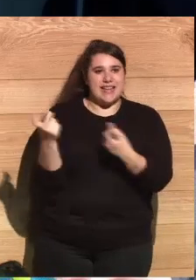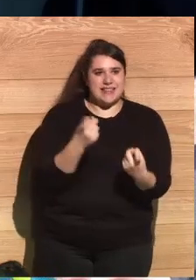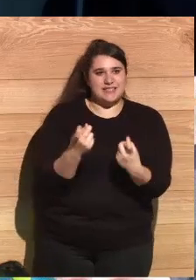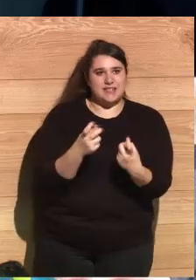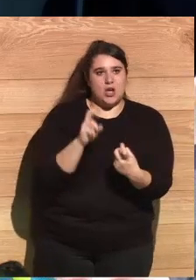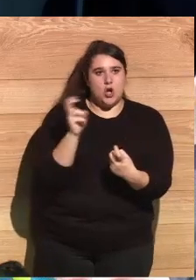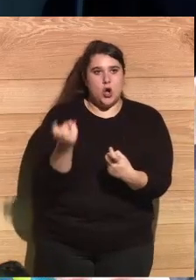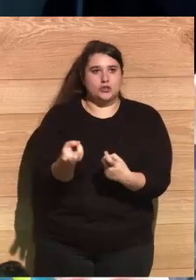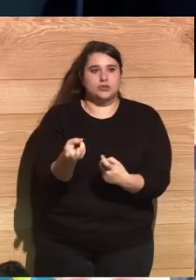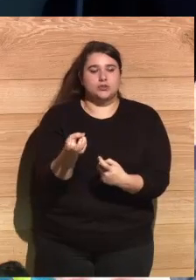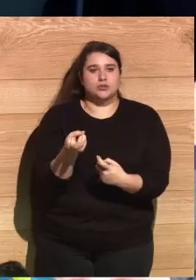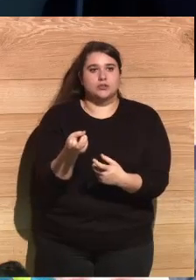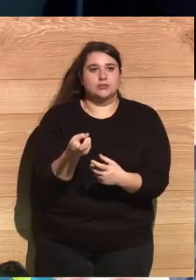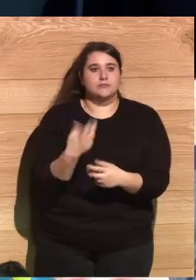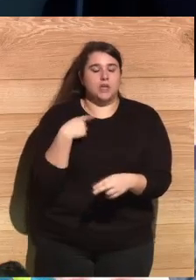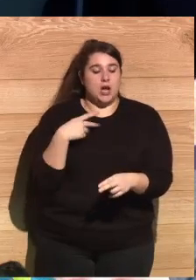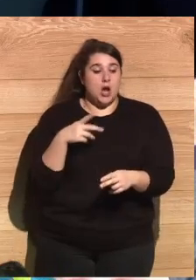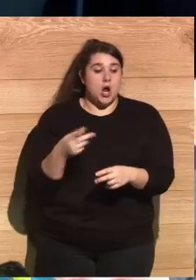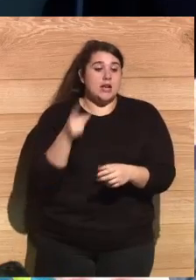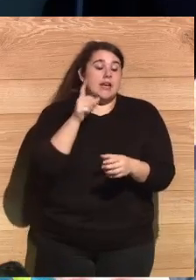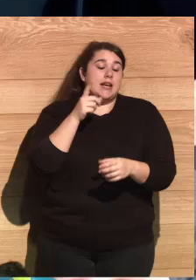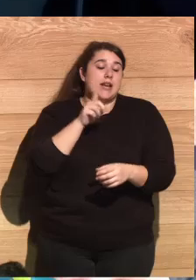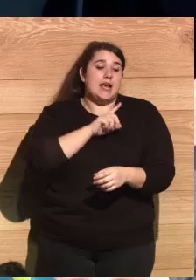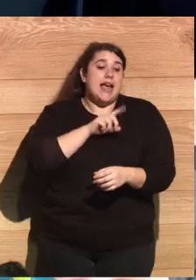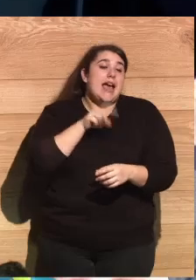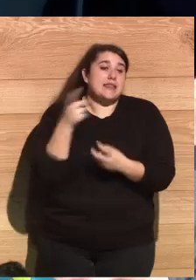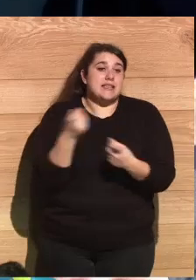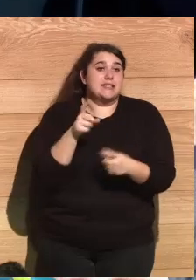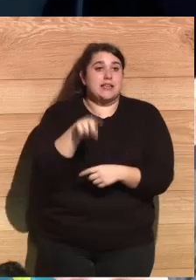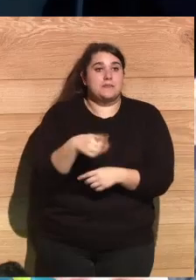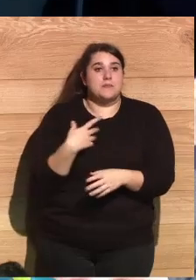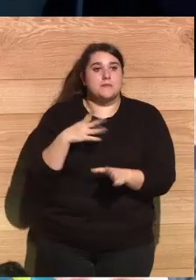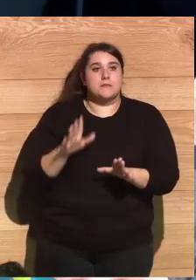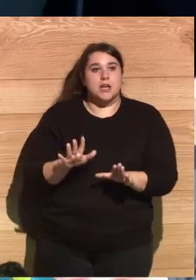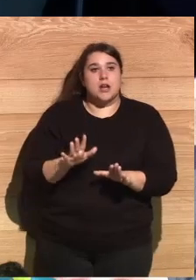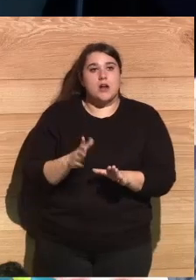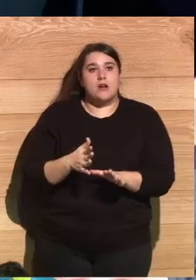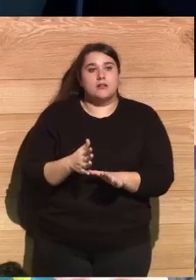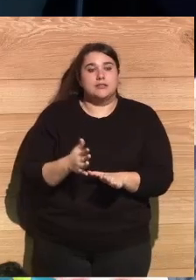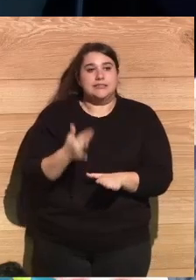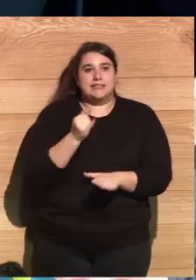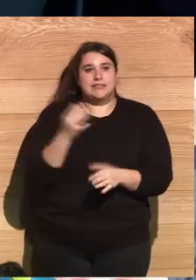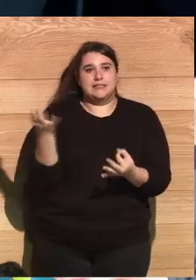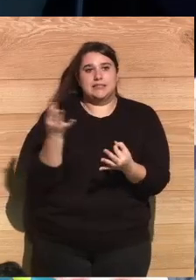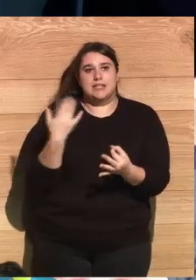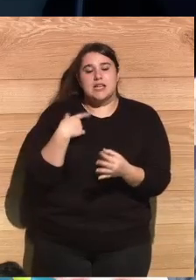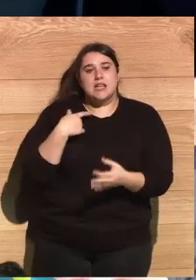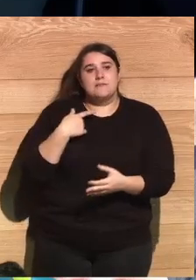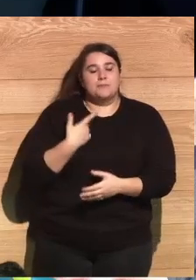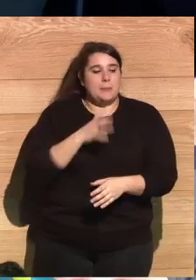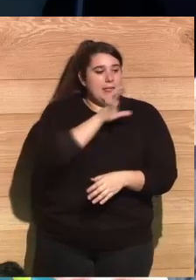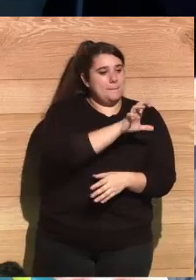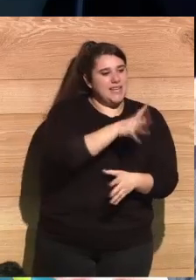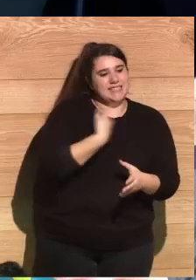pero que también construye esa épica. O sea, que no tienen nada, pero sí tienen la capacidad de hacer este país